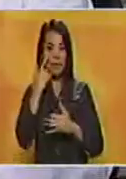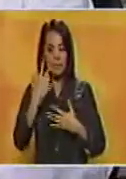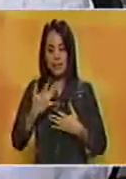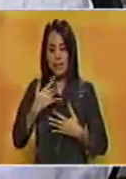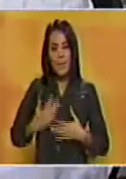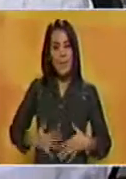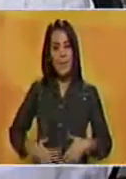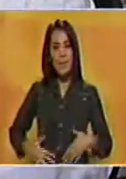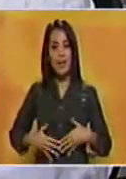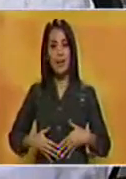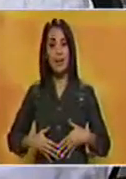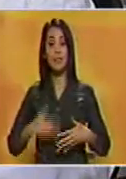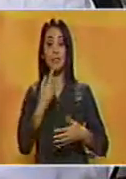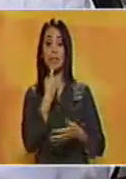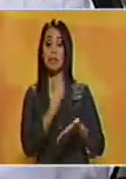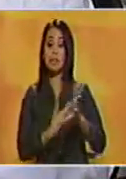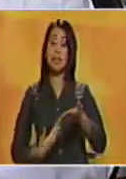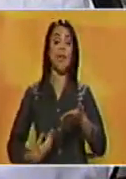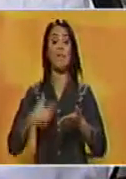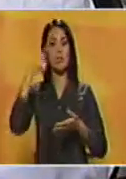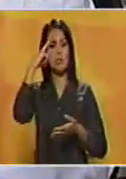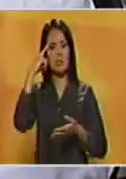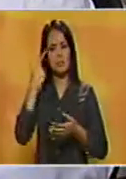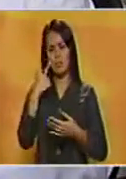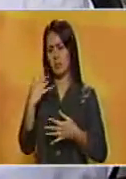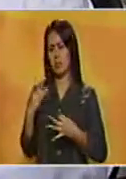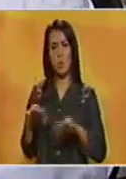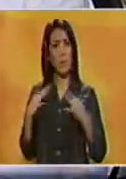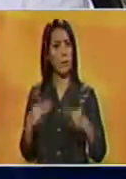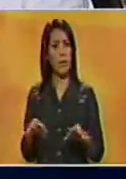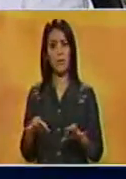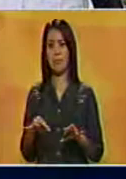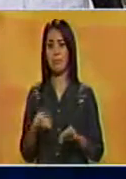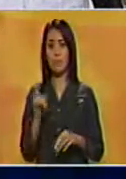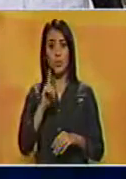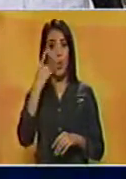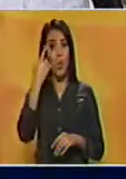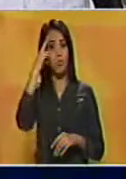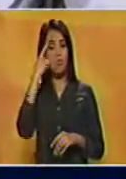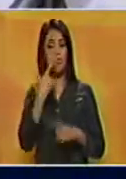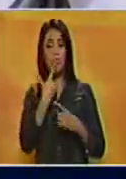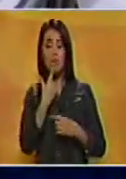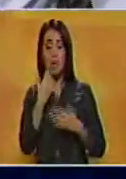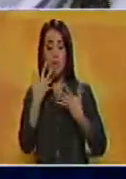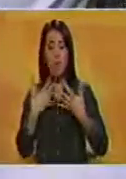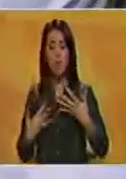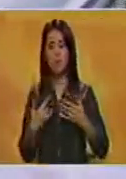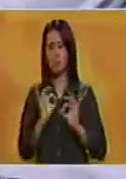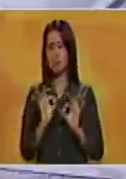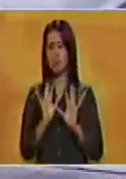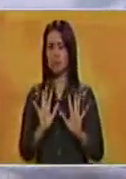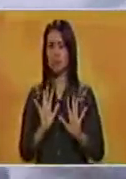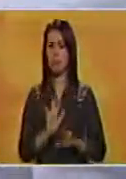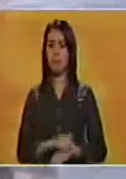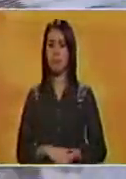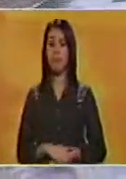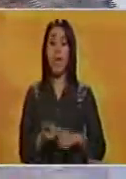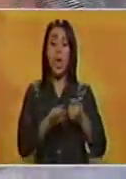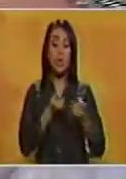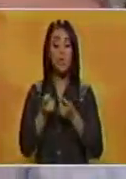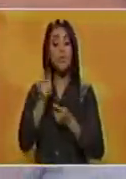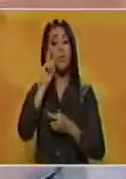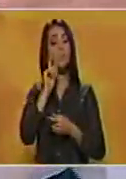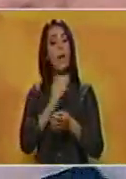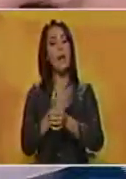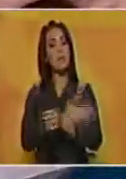sentir. El sangrado a través de los genitales no es normal. Es anormal en todas las etapas del embarazo. El control prenatal es rutinario,